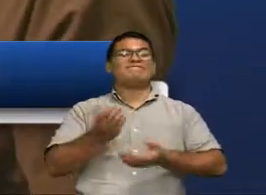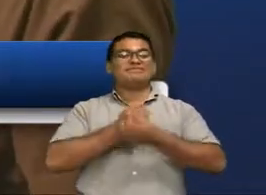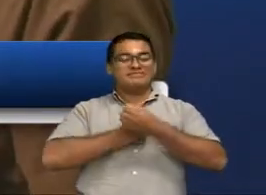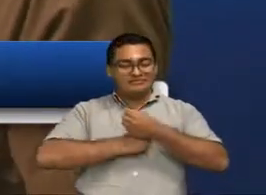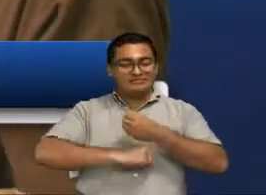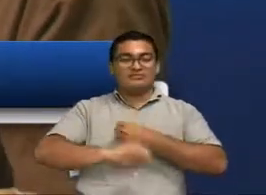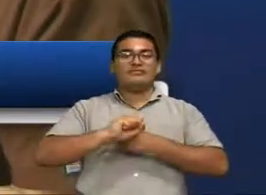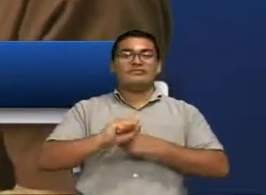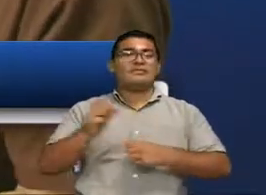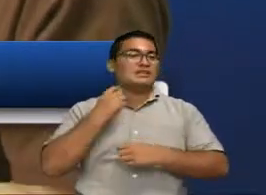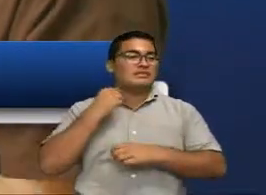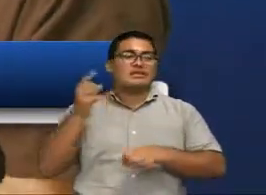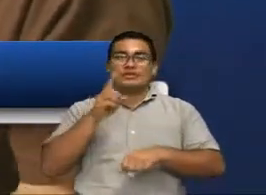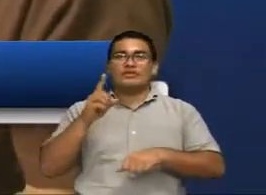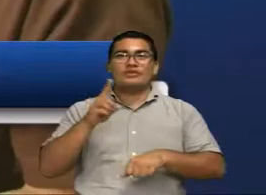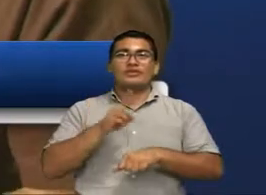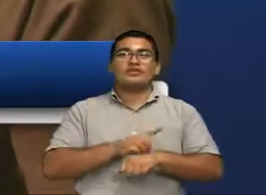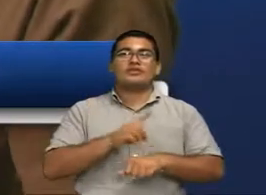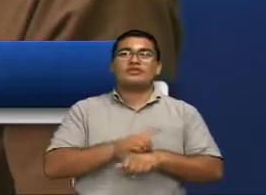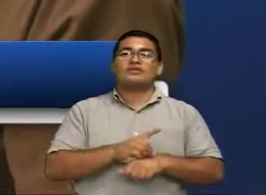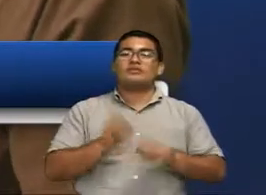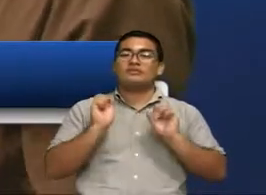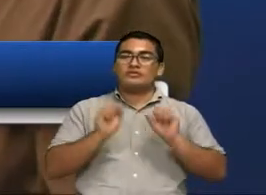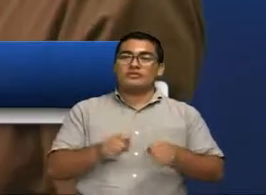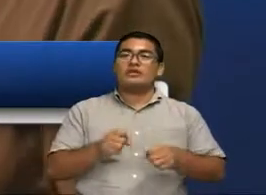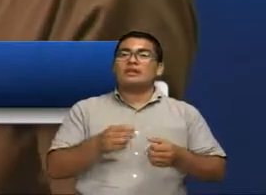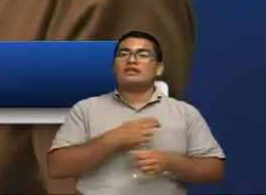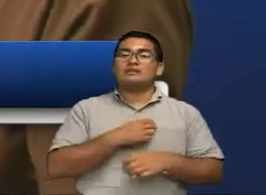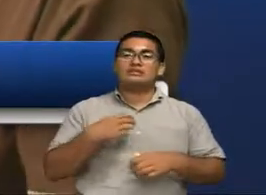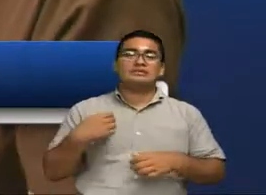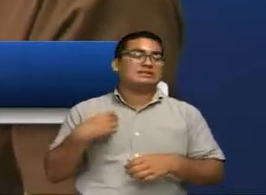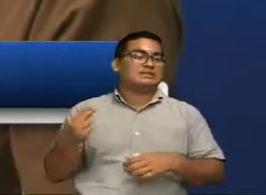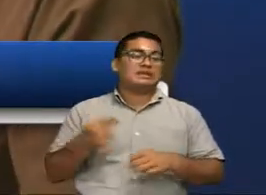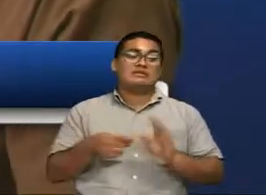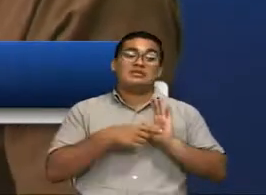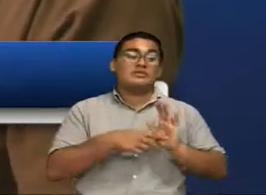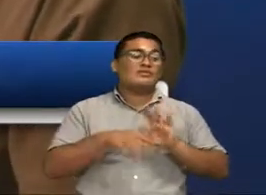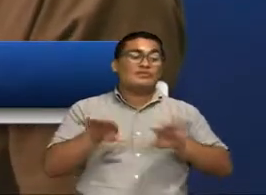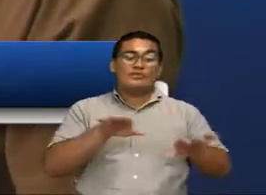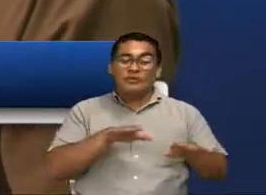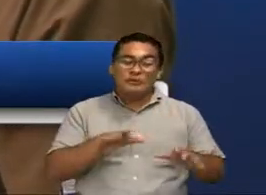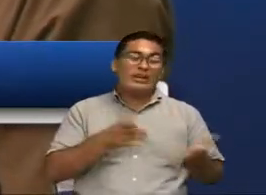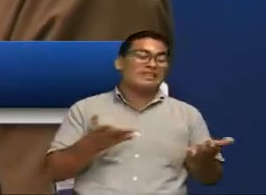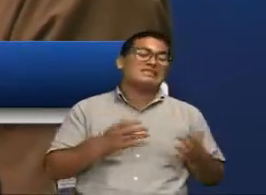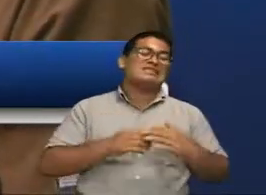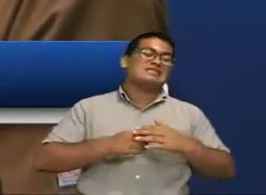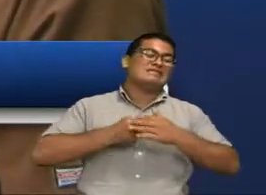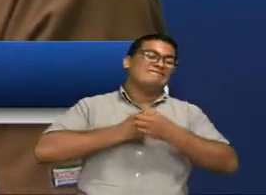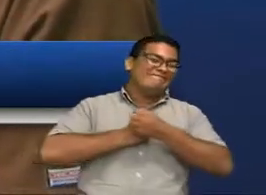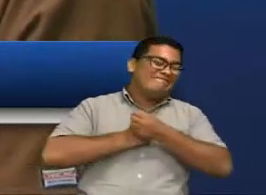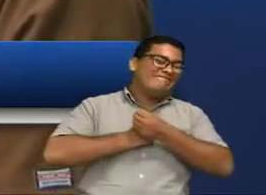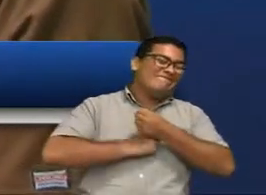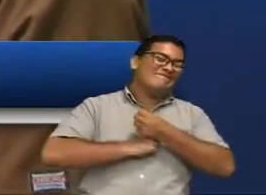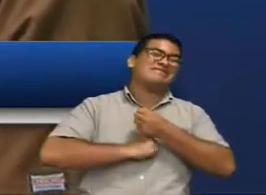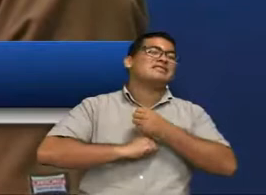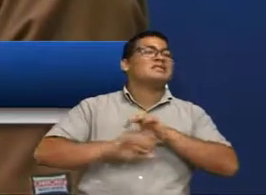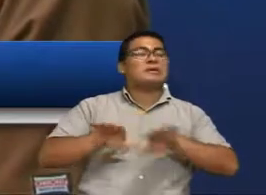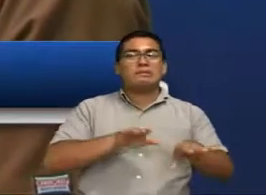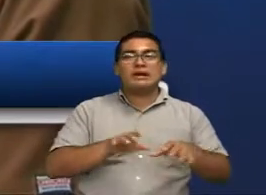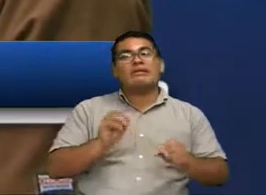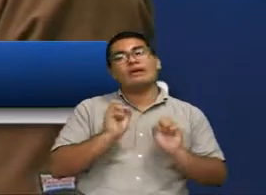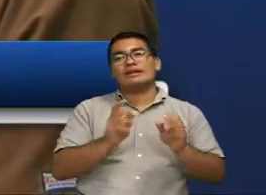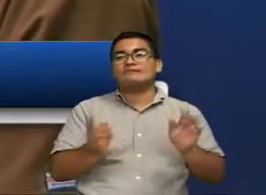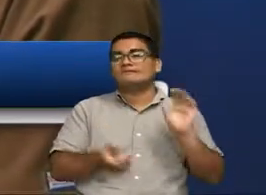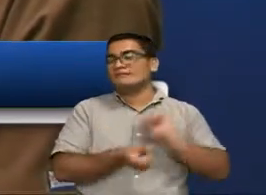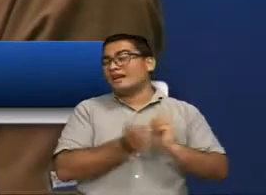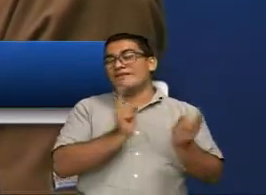no deja ni siquiera que salga por vía vaginal, inmediatamente le indica cesárea. Por ejemplo, se tiene, no sé si